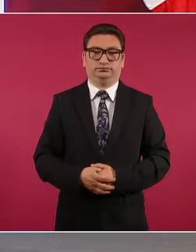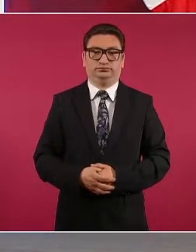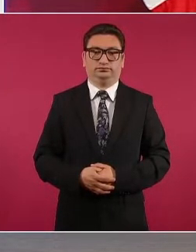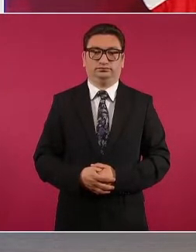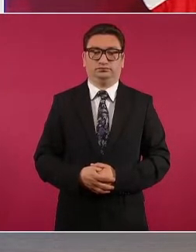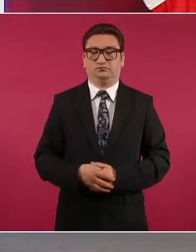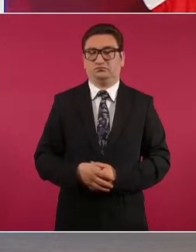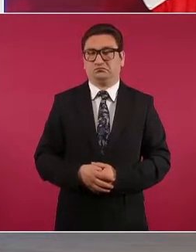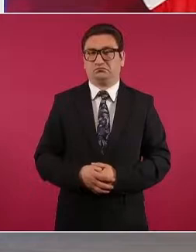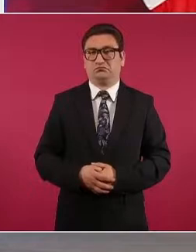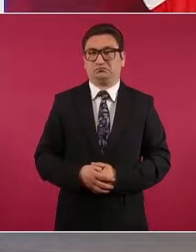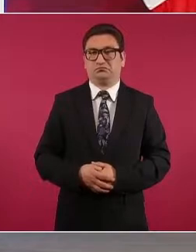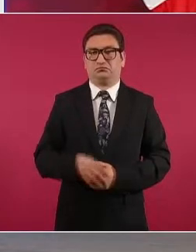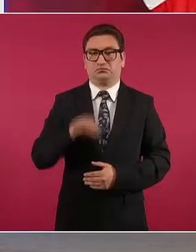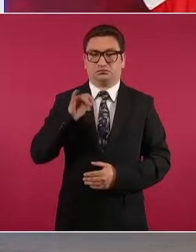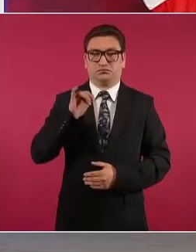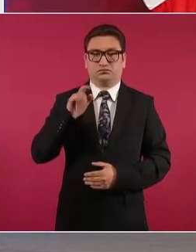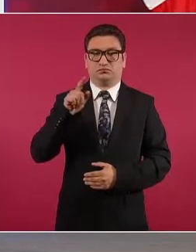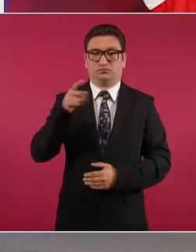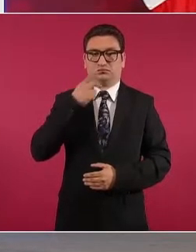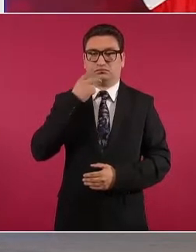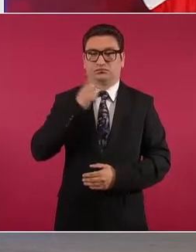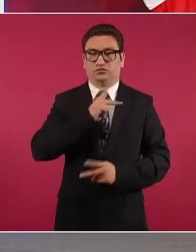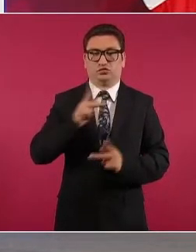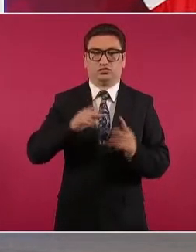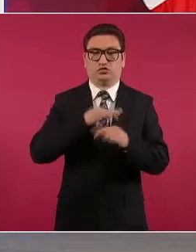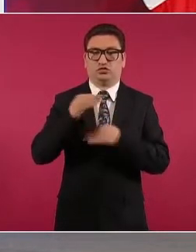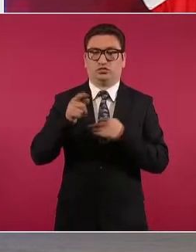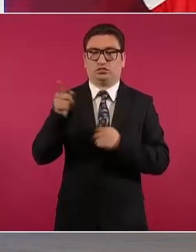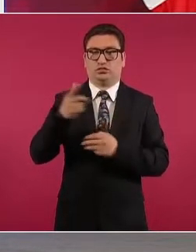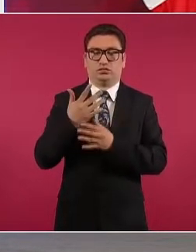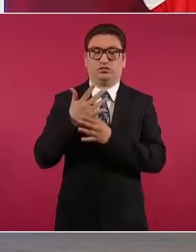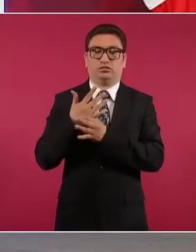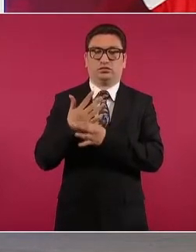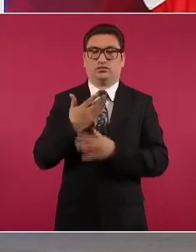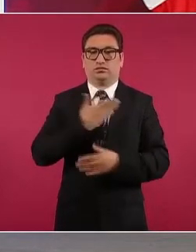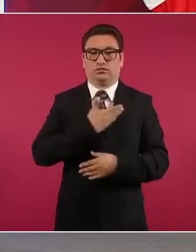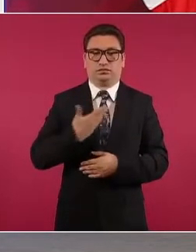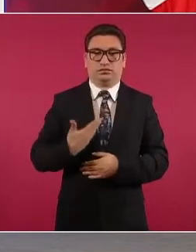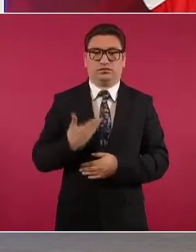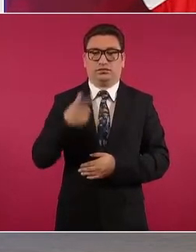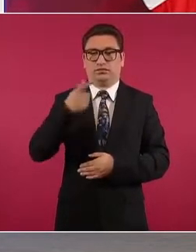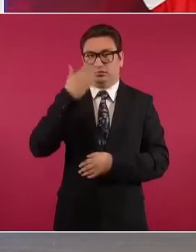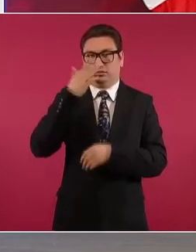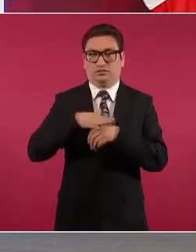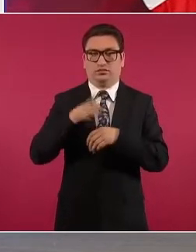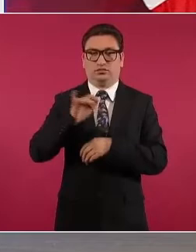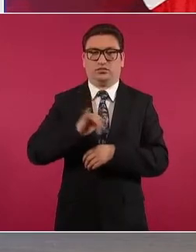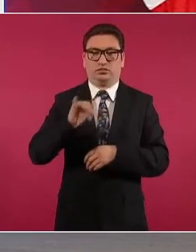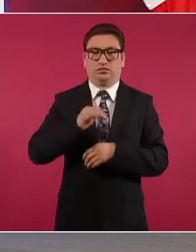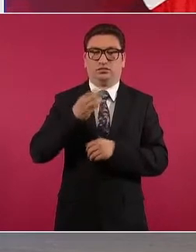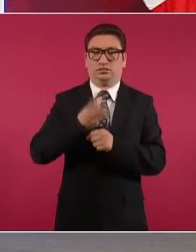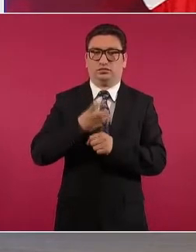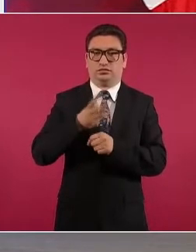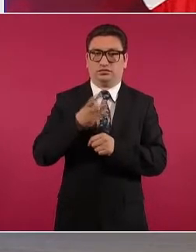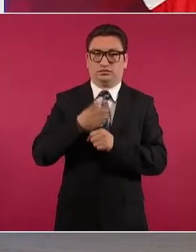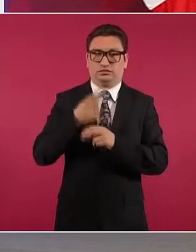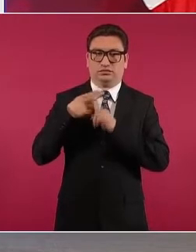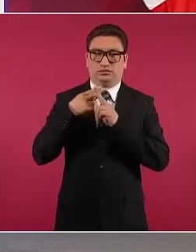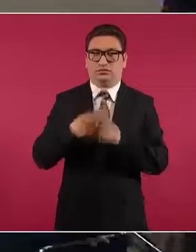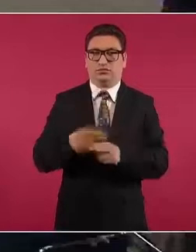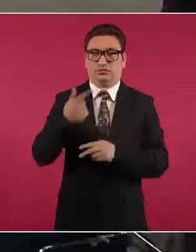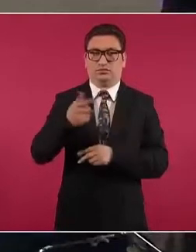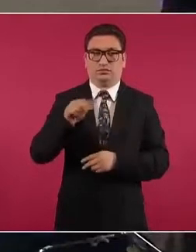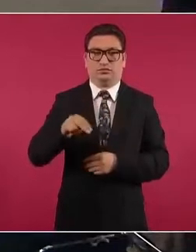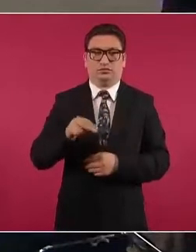sí, es universal que dice el presidente López Obrador, conmemorará este jueves el tercer aniversario de la Guardia